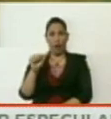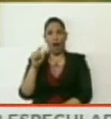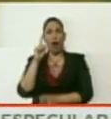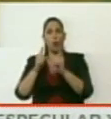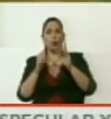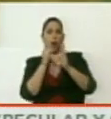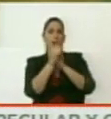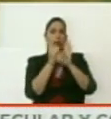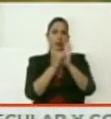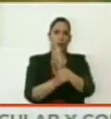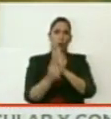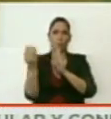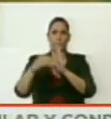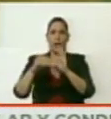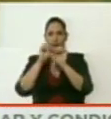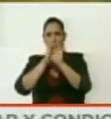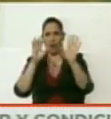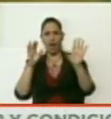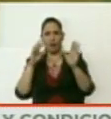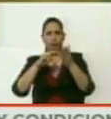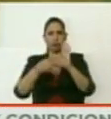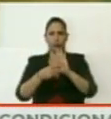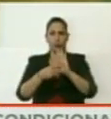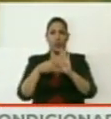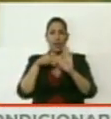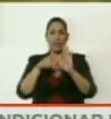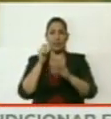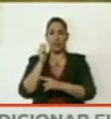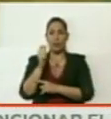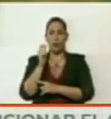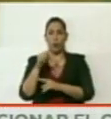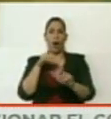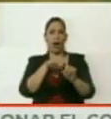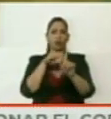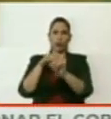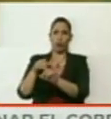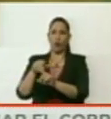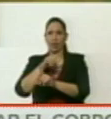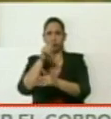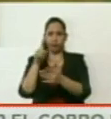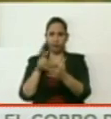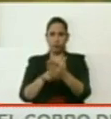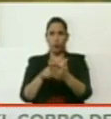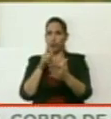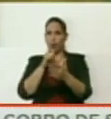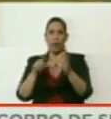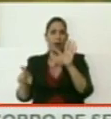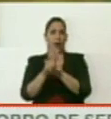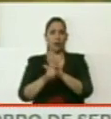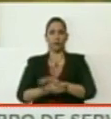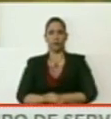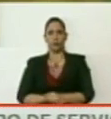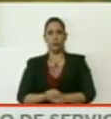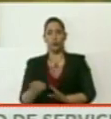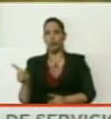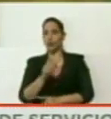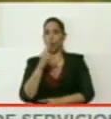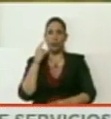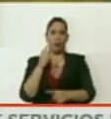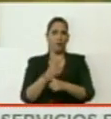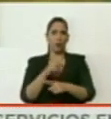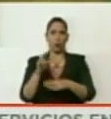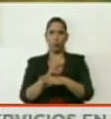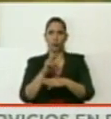son aún más claros en el sentido de que este tipo de acciones son absolutamente ilegales y no deben utilizarse.